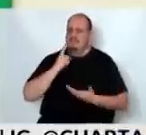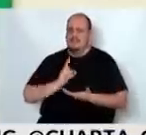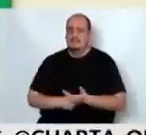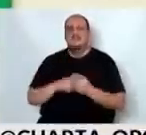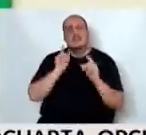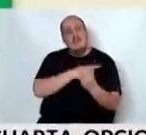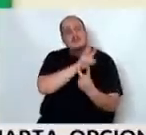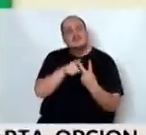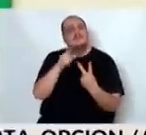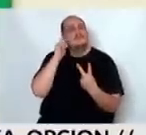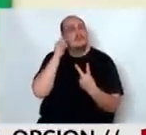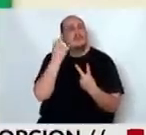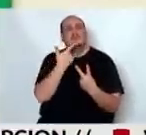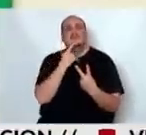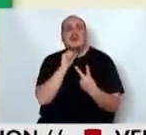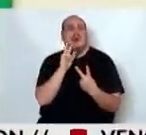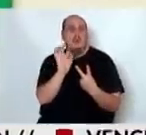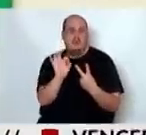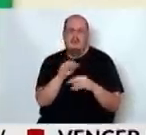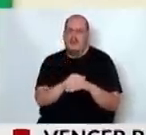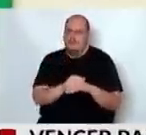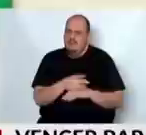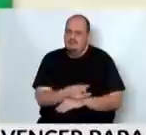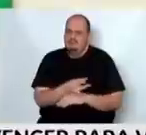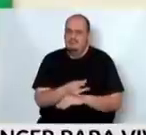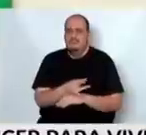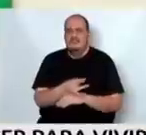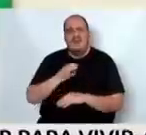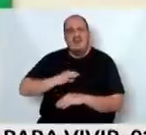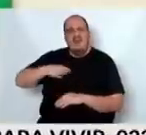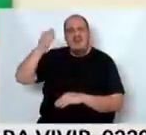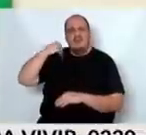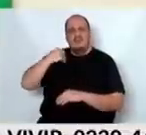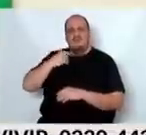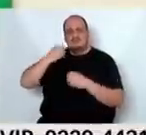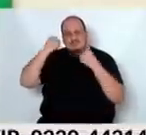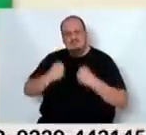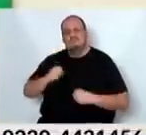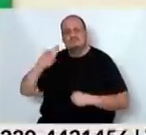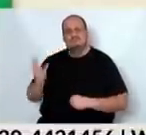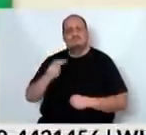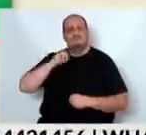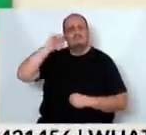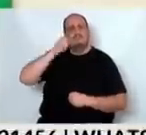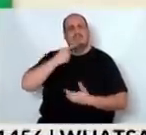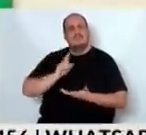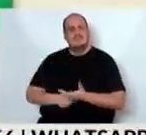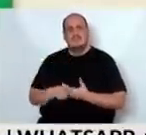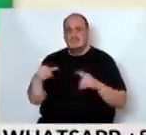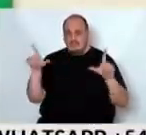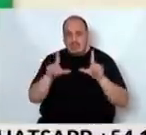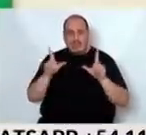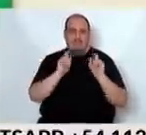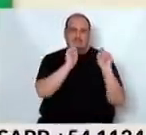amigo Gustavo, que también hace muchísimos años decidió quitarse la vida, suicidarse. Para ustedes es este programa. Y